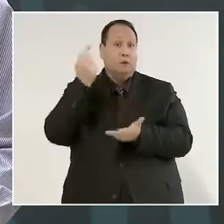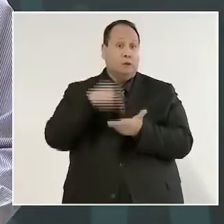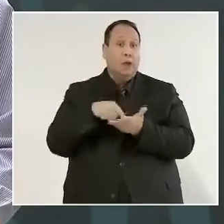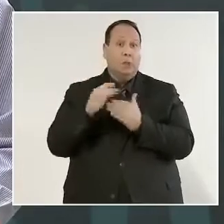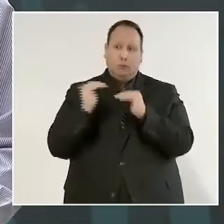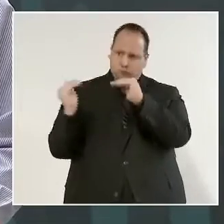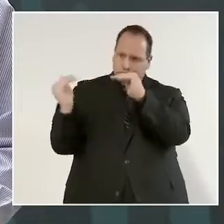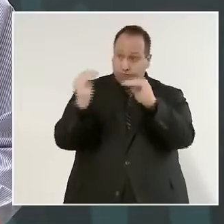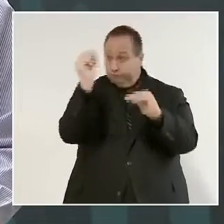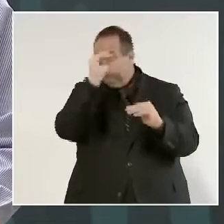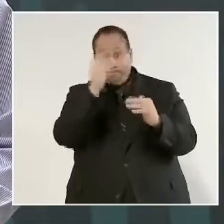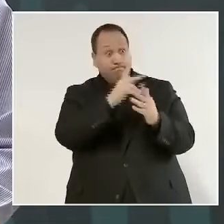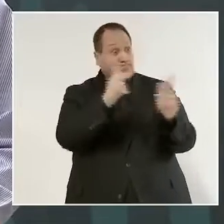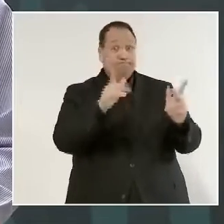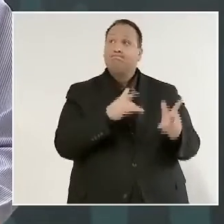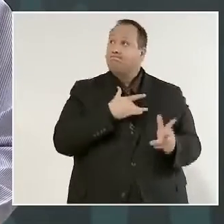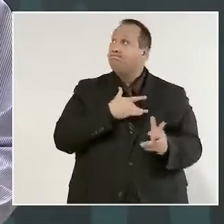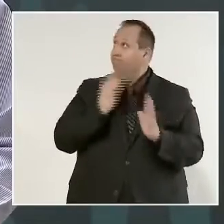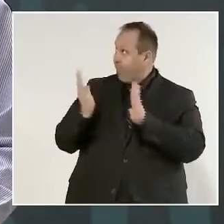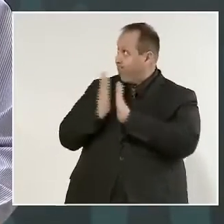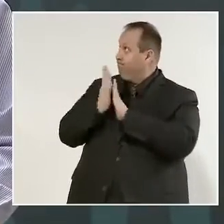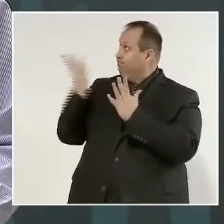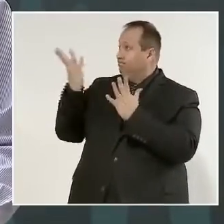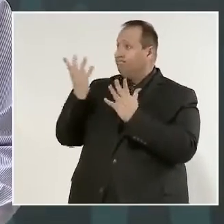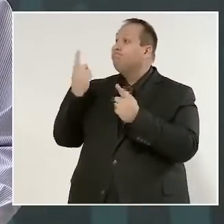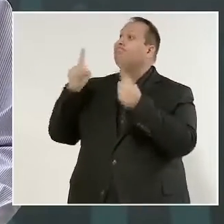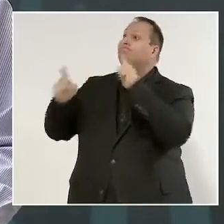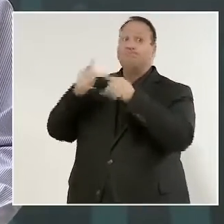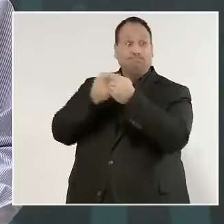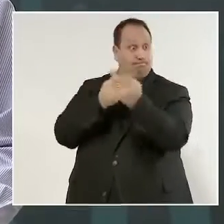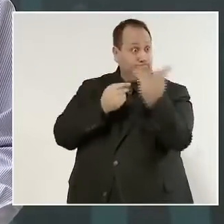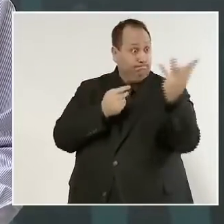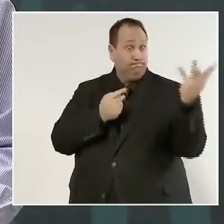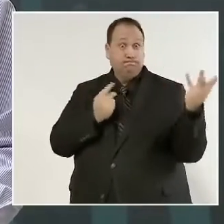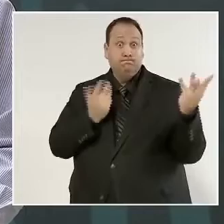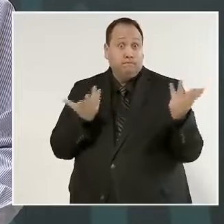hay democracia, si el pueblo siempre es el que manda,